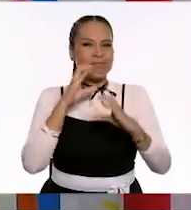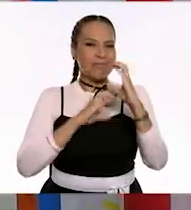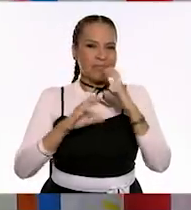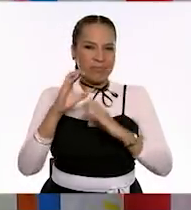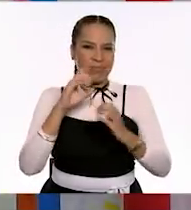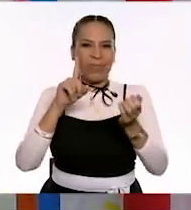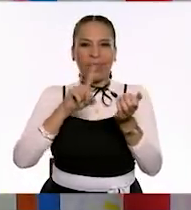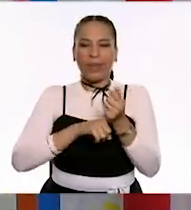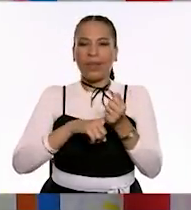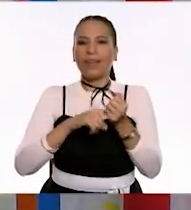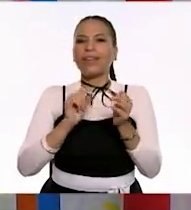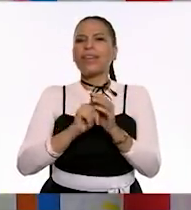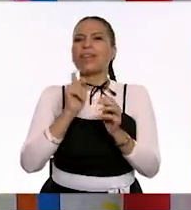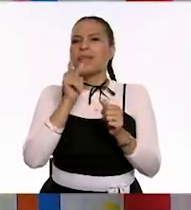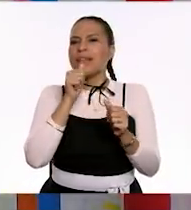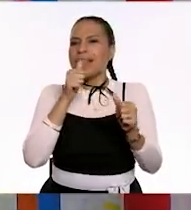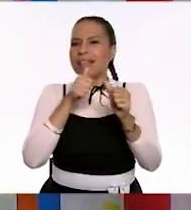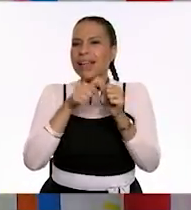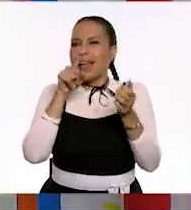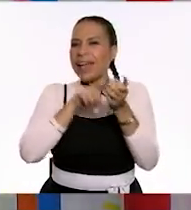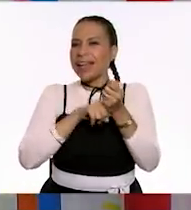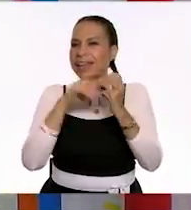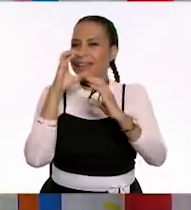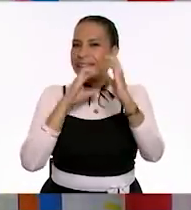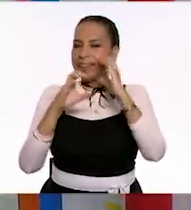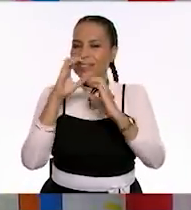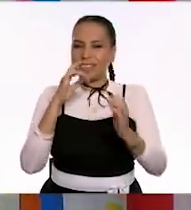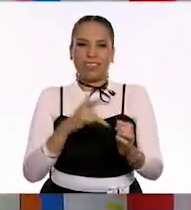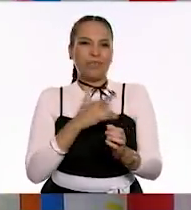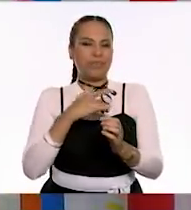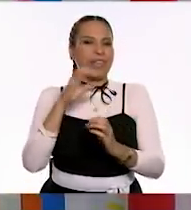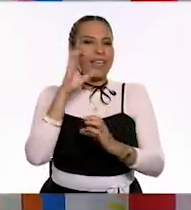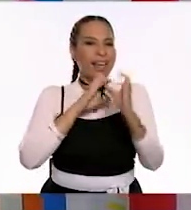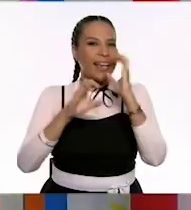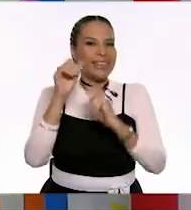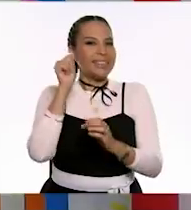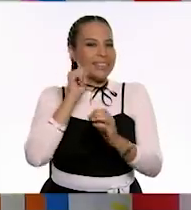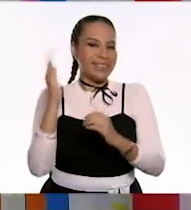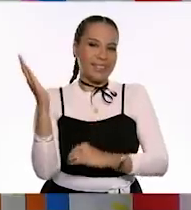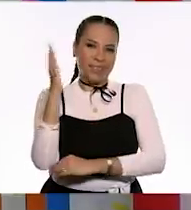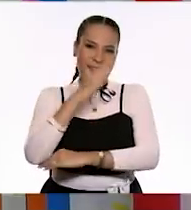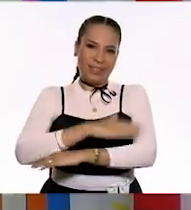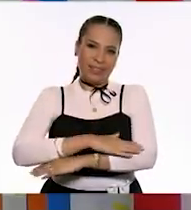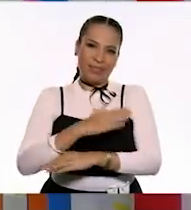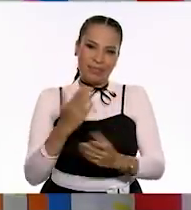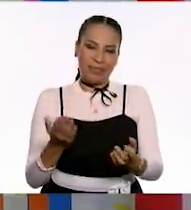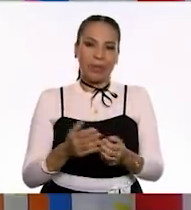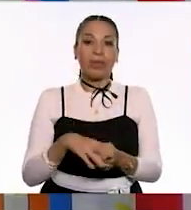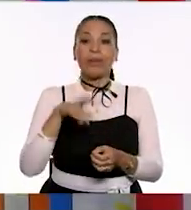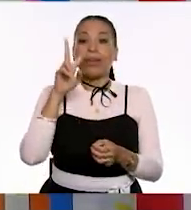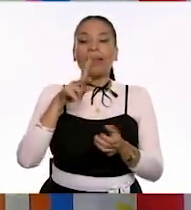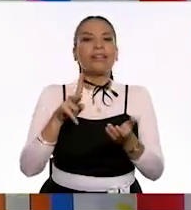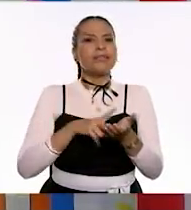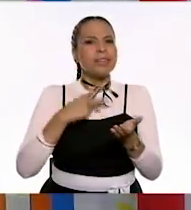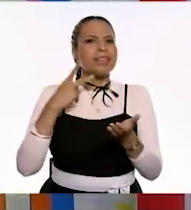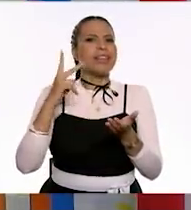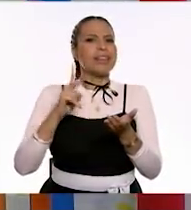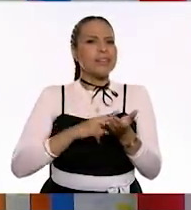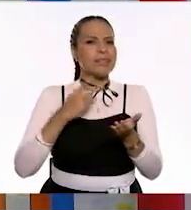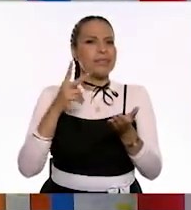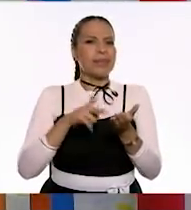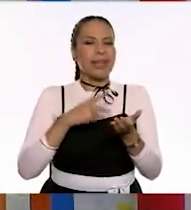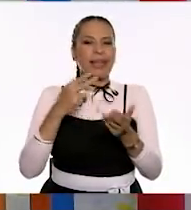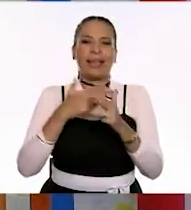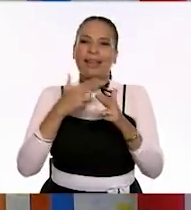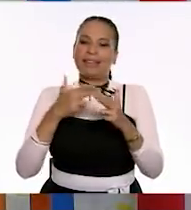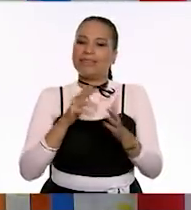melodía, en la letra de la canción que pues nos hace cantarla siempre todo el día, ¿verdad? Y bueno, la repito y la repito hasta